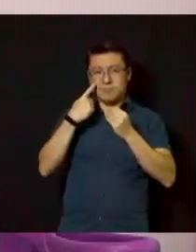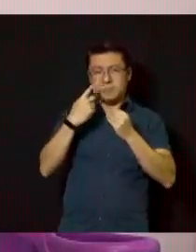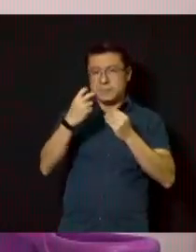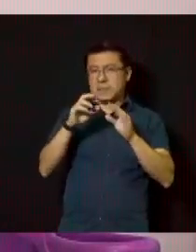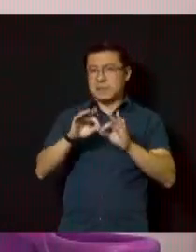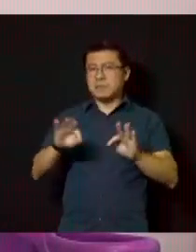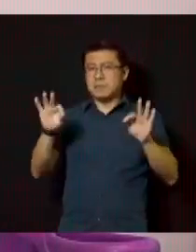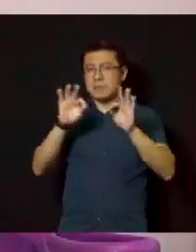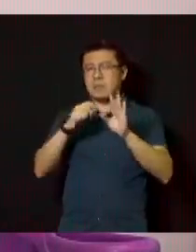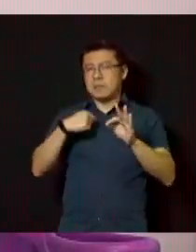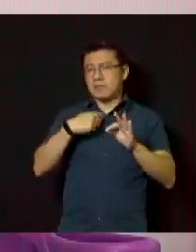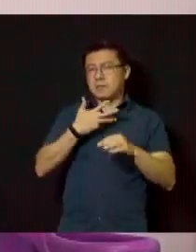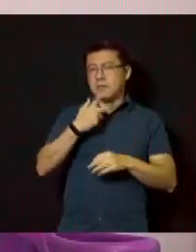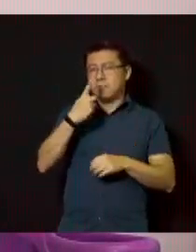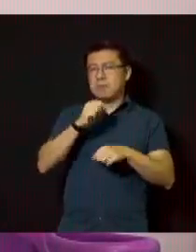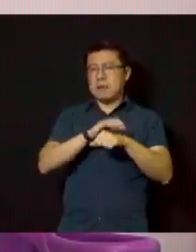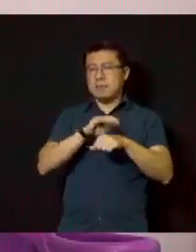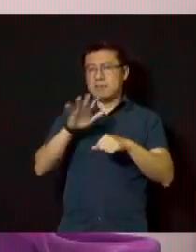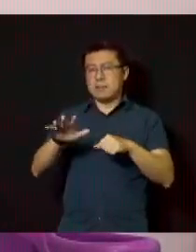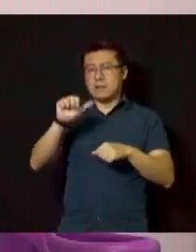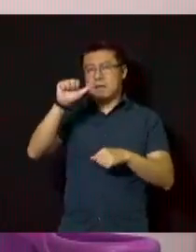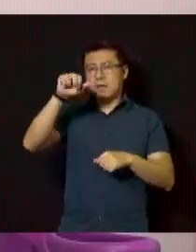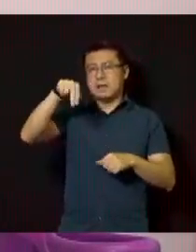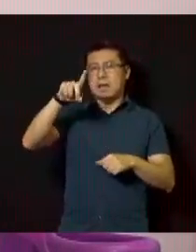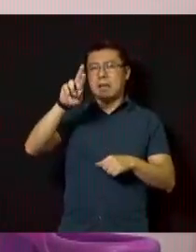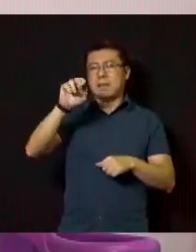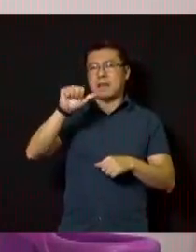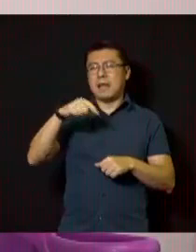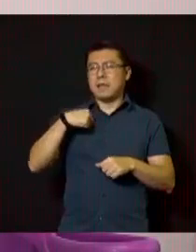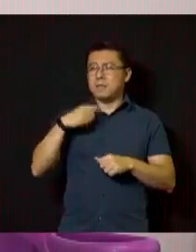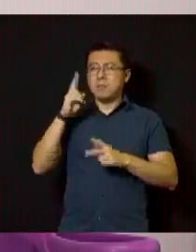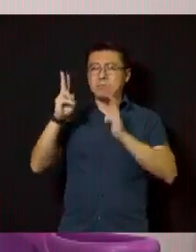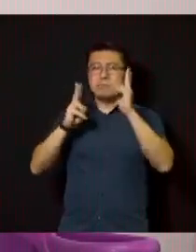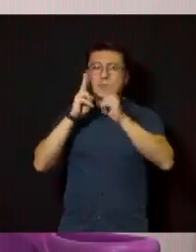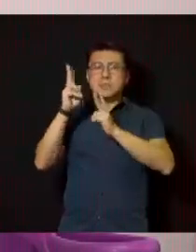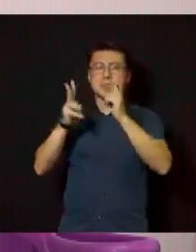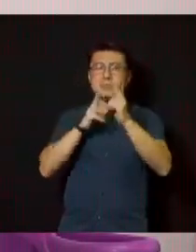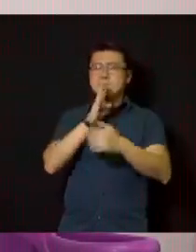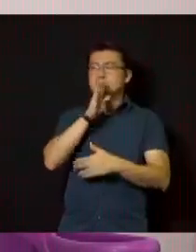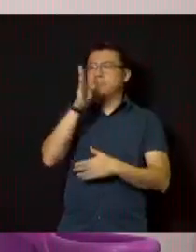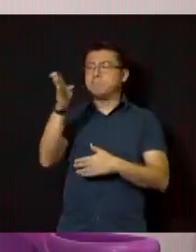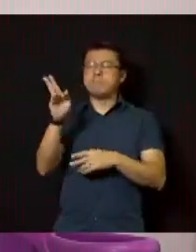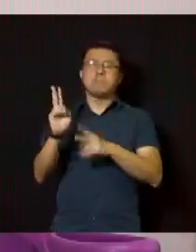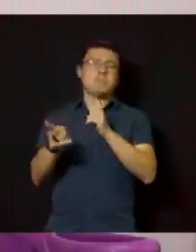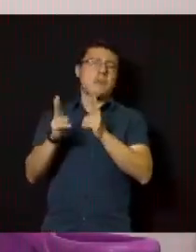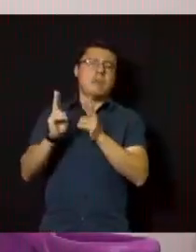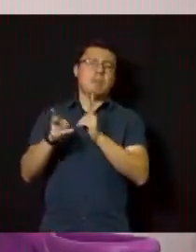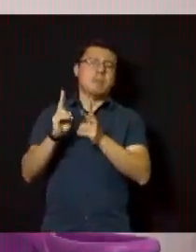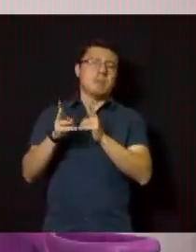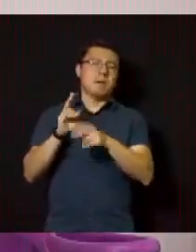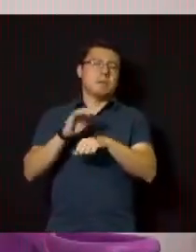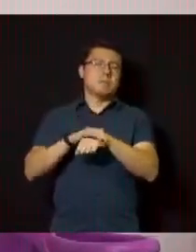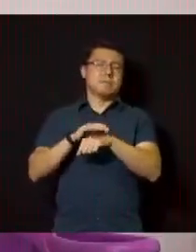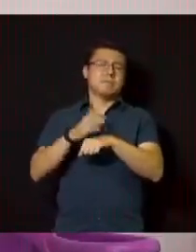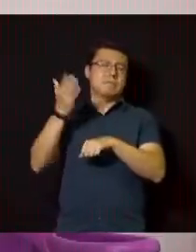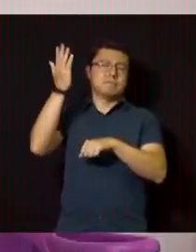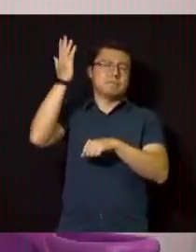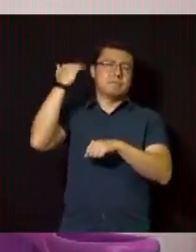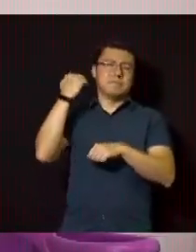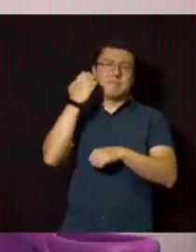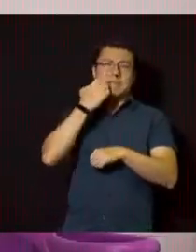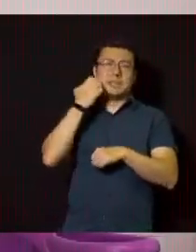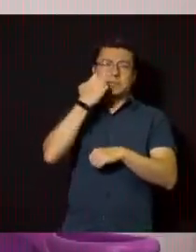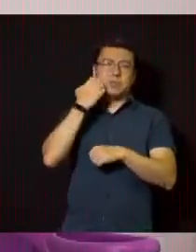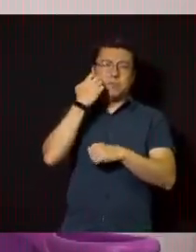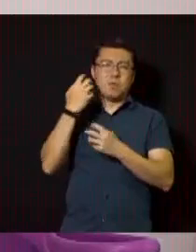amiga Andrea porque hizo parte de esta historia. Voy a visitarla, empezamos a hablar como amigas del colegio y entre esta